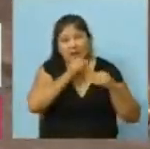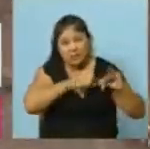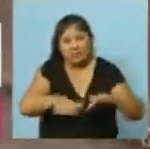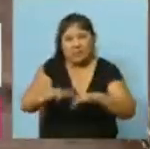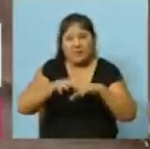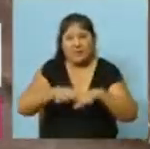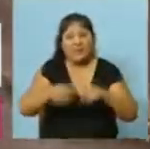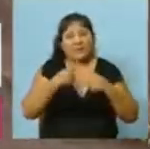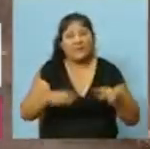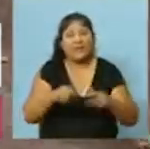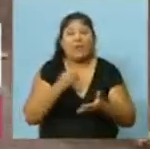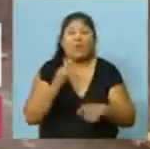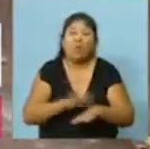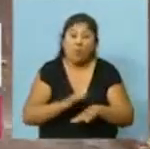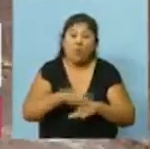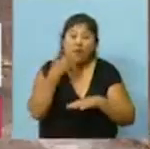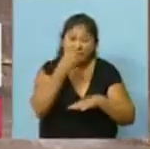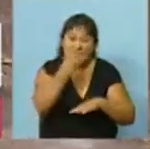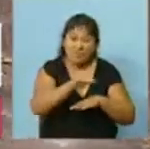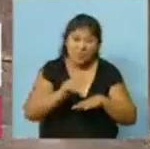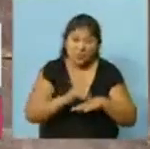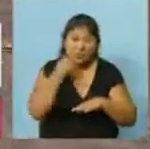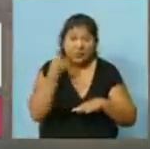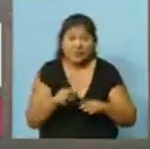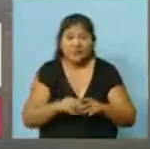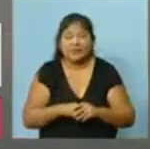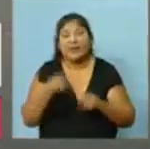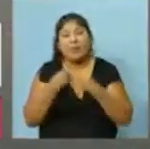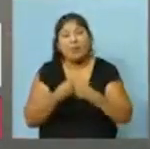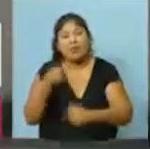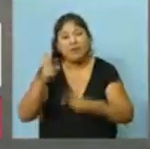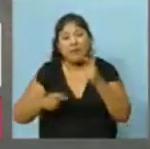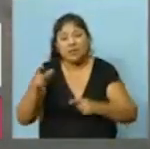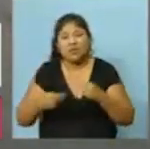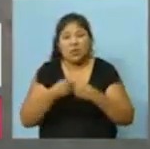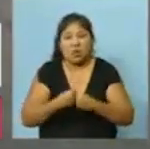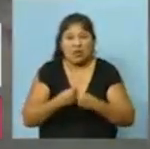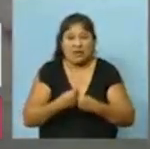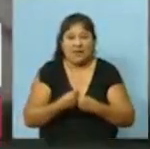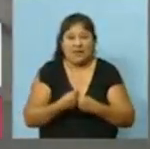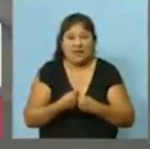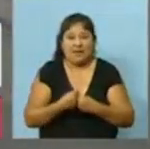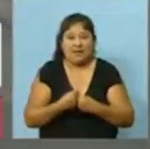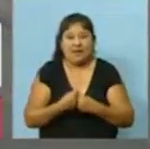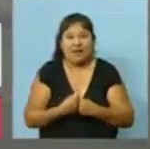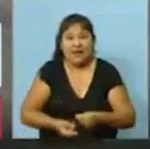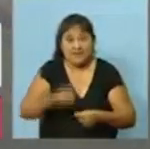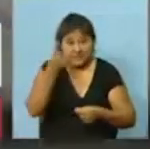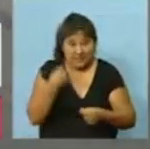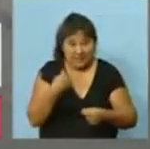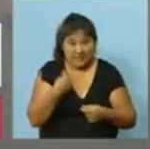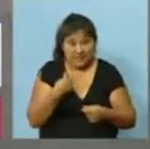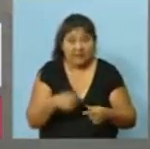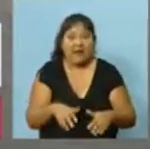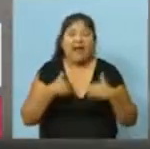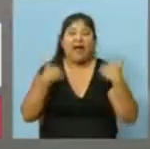quedan tapados por la por la basura y este mucha gente salió a tratar fue fuera hacer su charla ayer tuvimos hasta